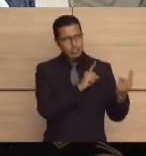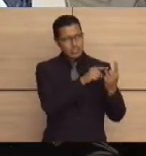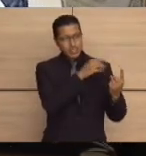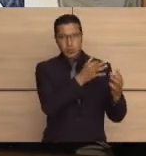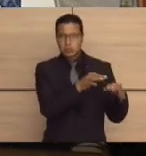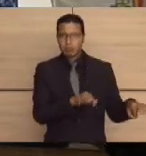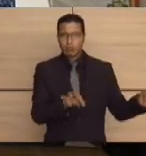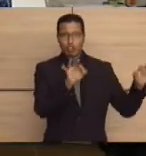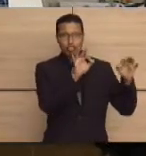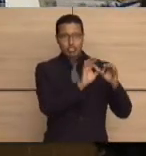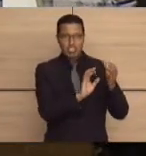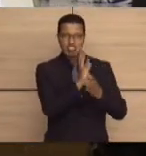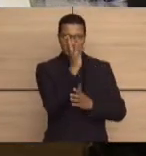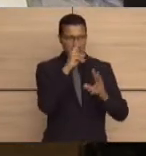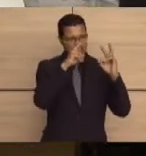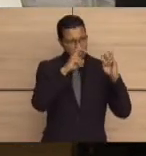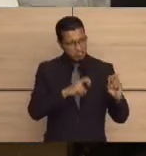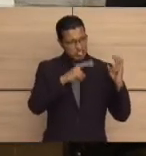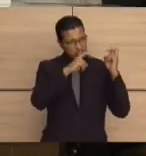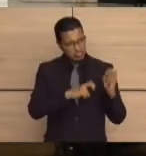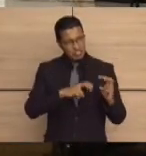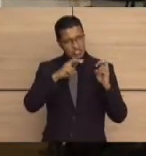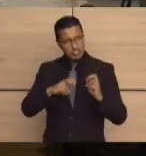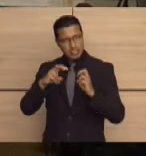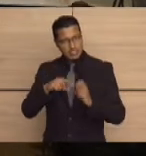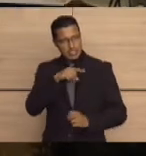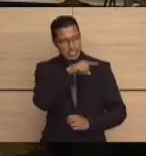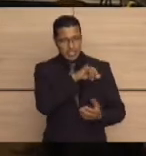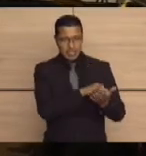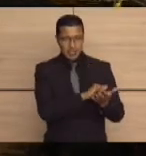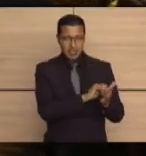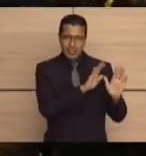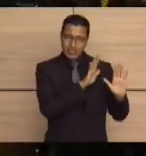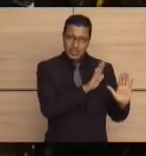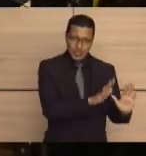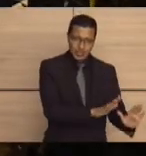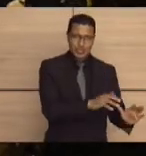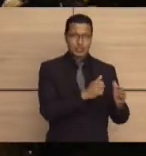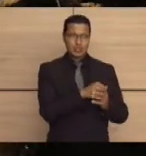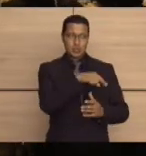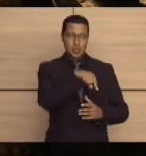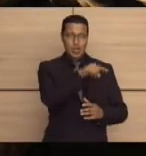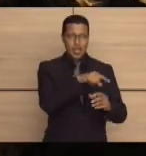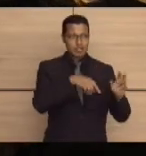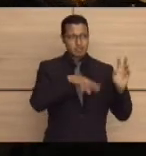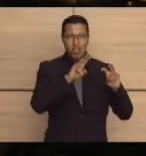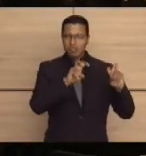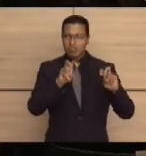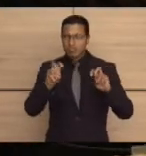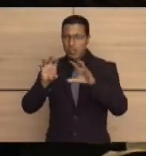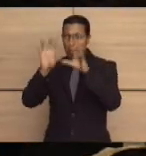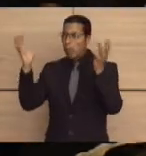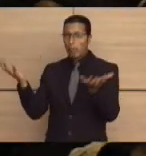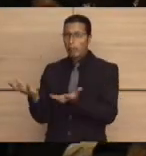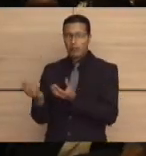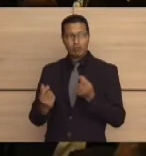había en ese entonces en el mundo, que se carteaba con Linneo, que era el papa de la botánica en el planeta y